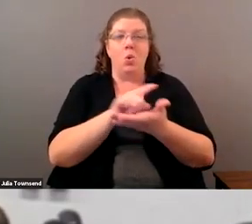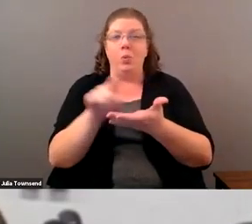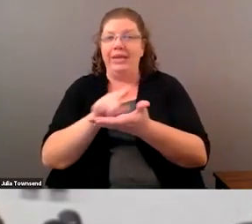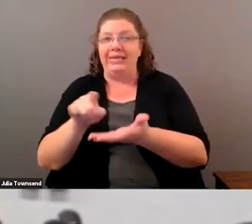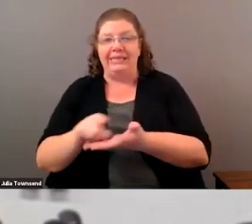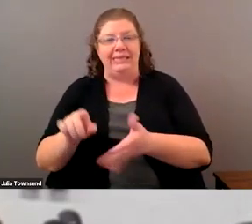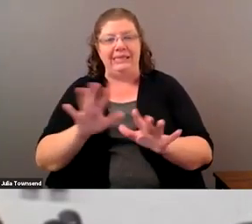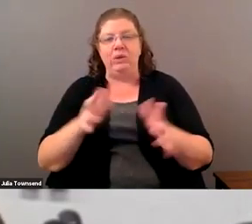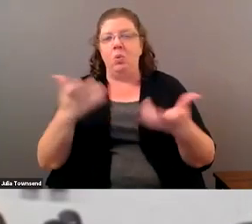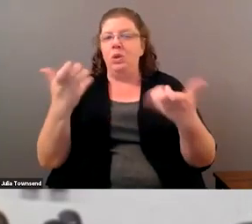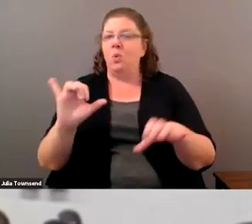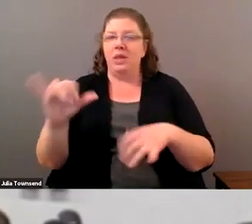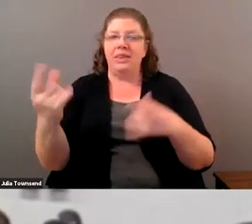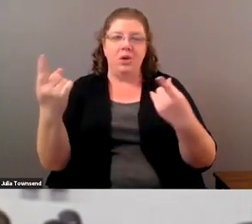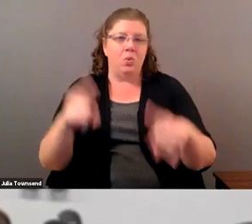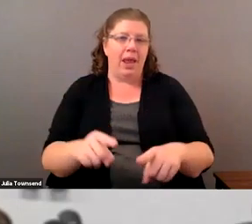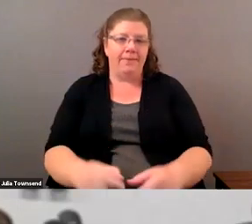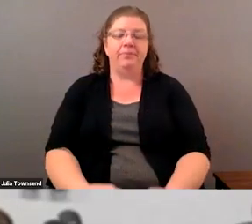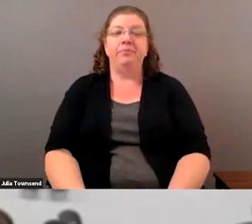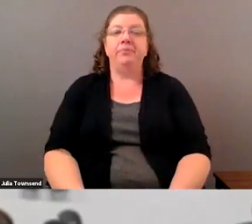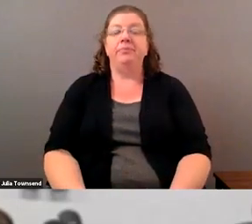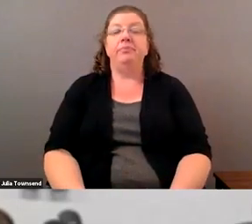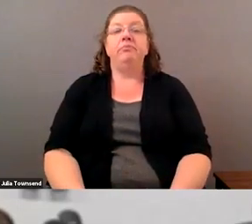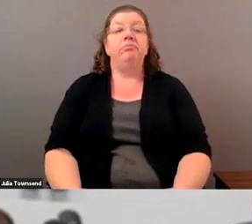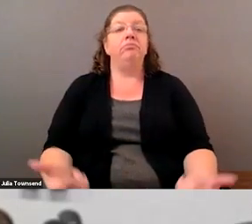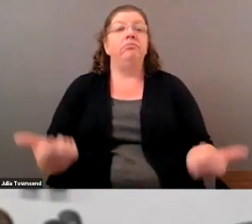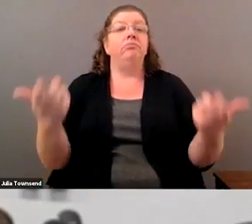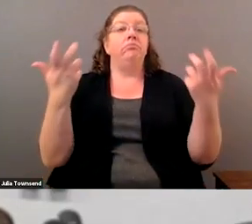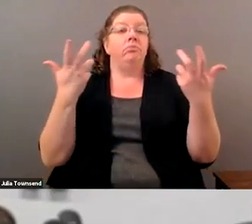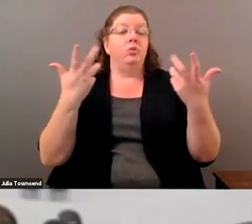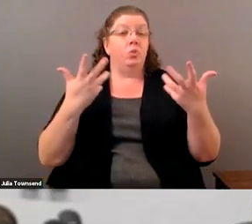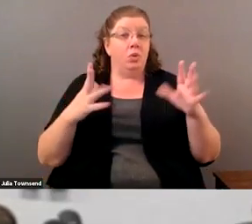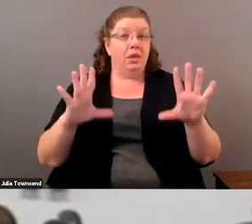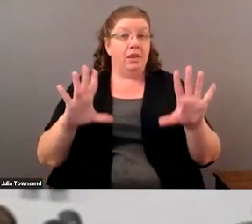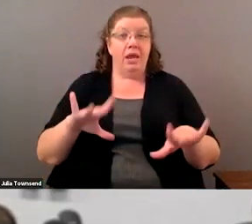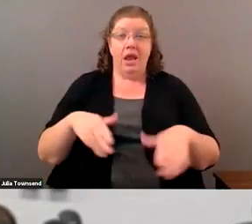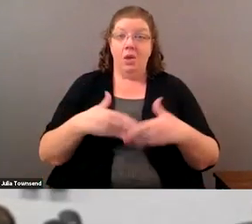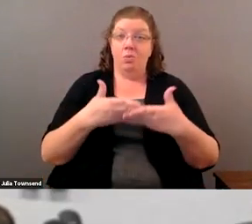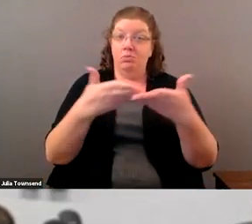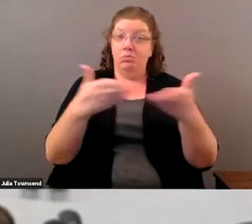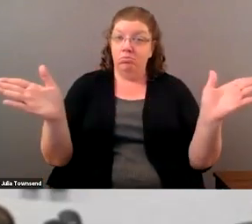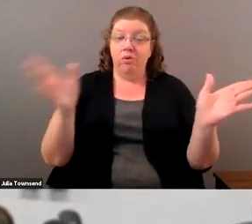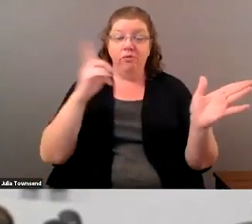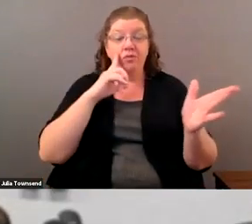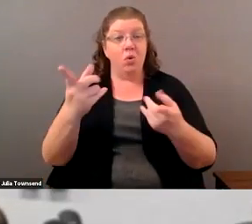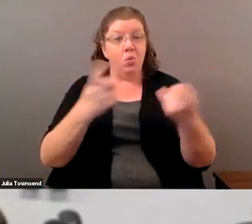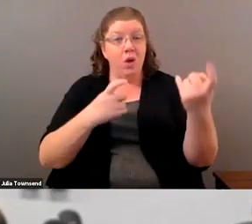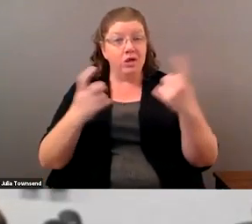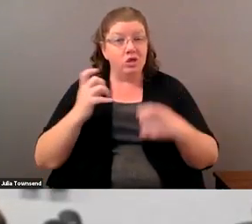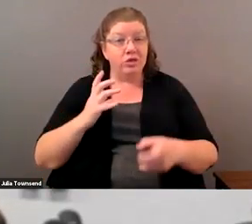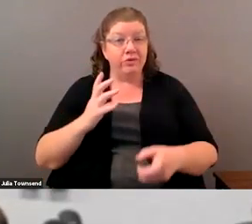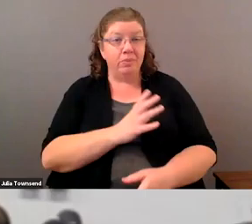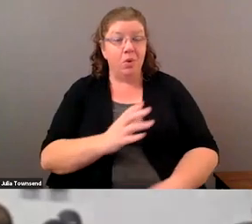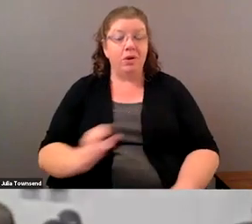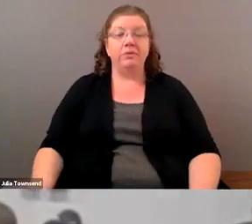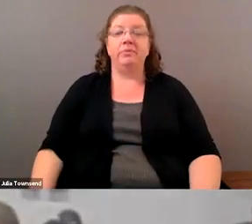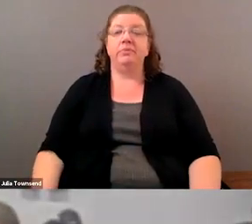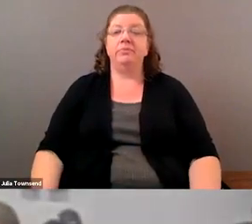ha dejado a las escuelas y en este cargo por un día a veces una semana y no queremos que esto suceda y con esto